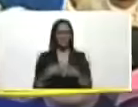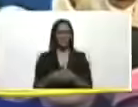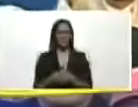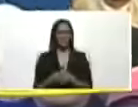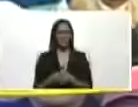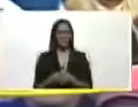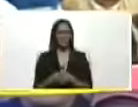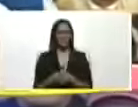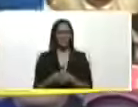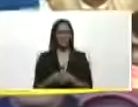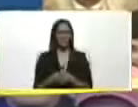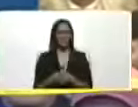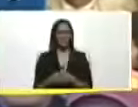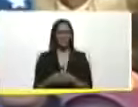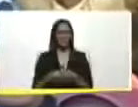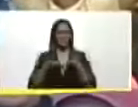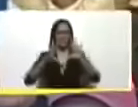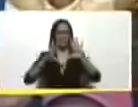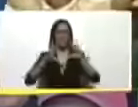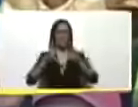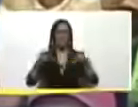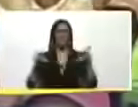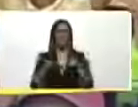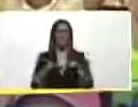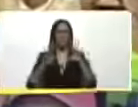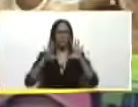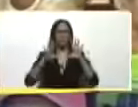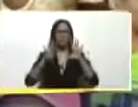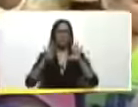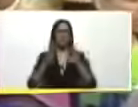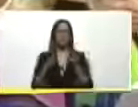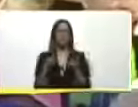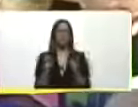contenido octavo lugar de las 19